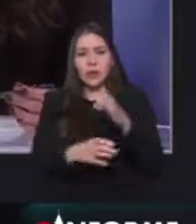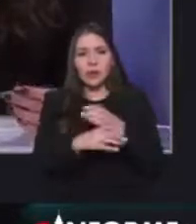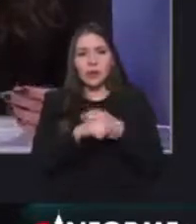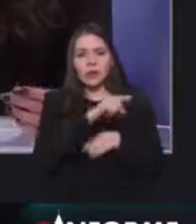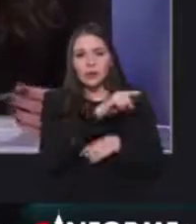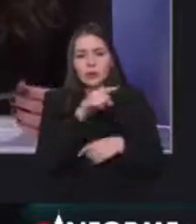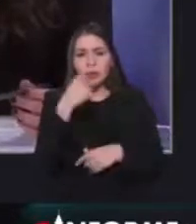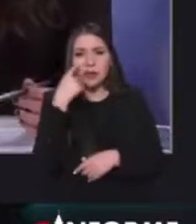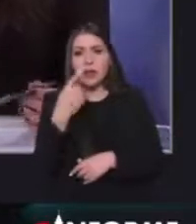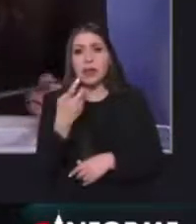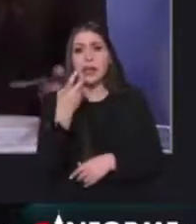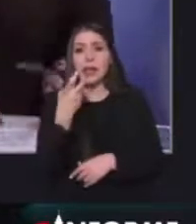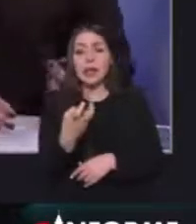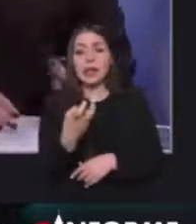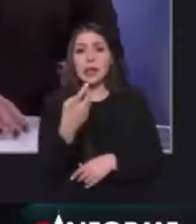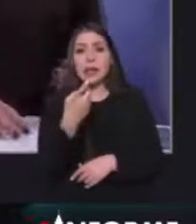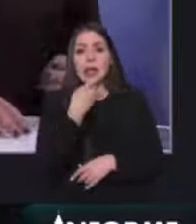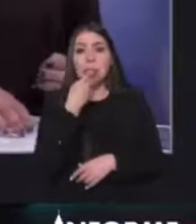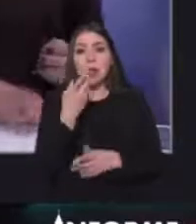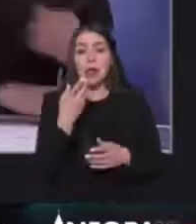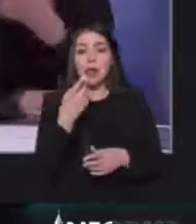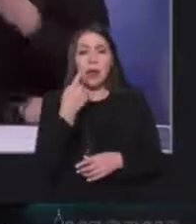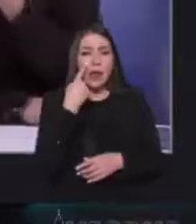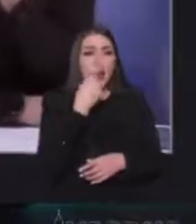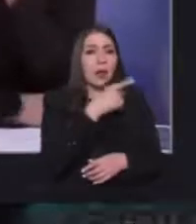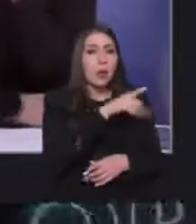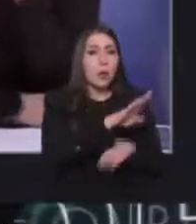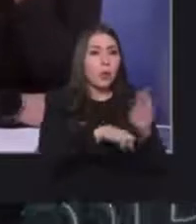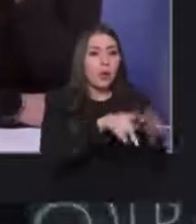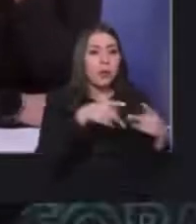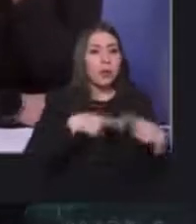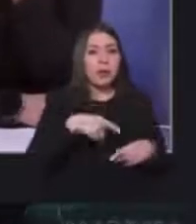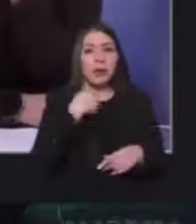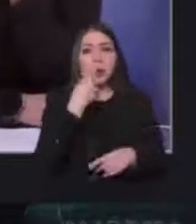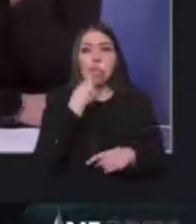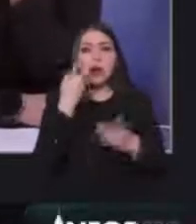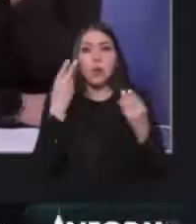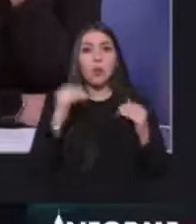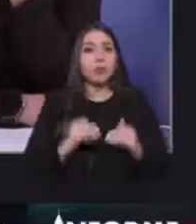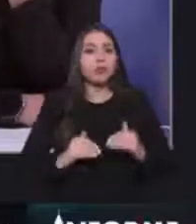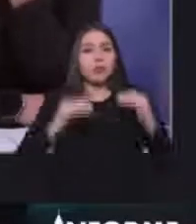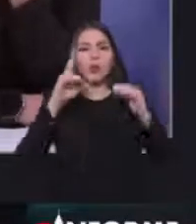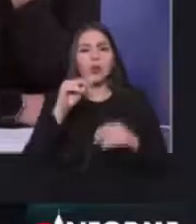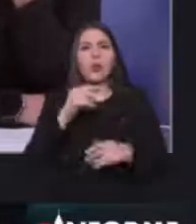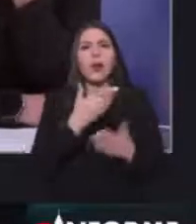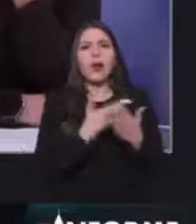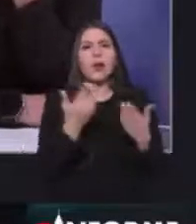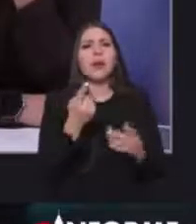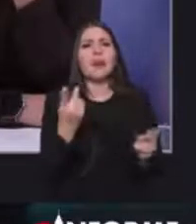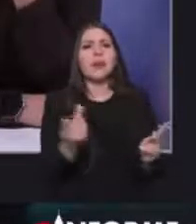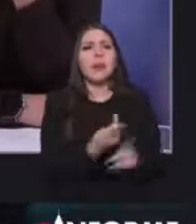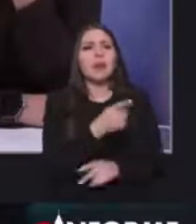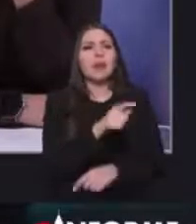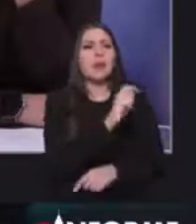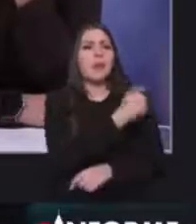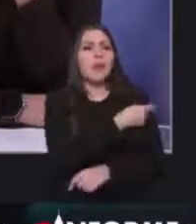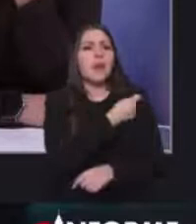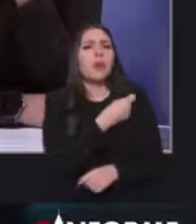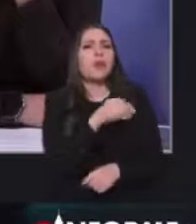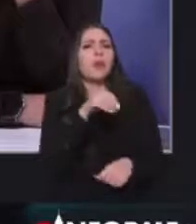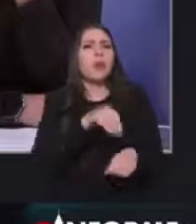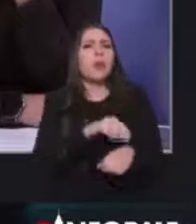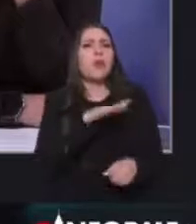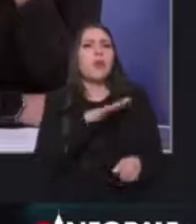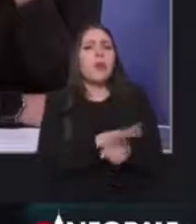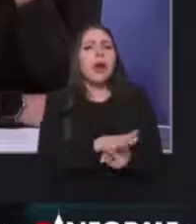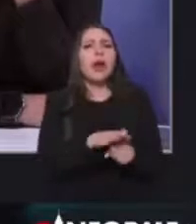no marcan una tendencia necesariamente. Sí. ¿Qué se sabe de estas comorbilidades? ¿Qué tipo de vacunas se aplicaron?